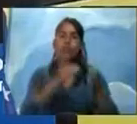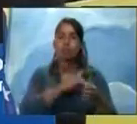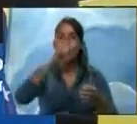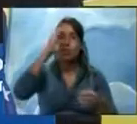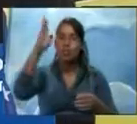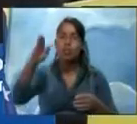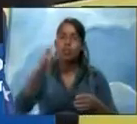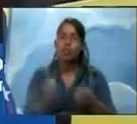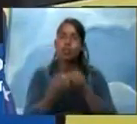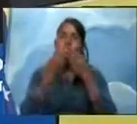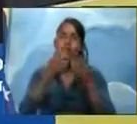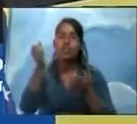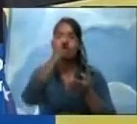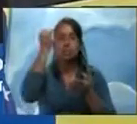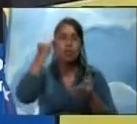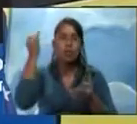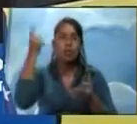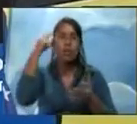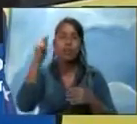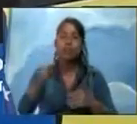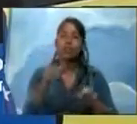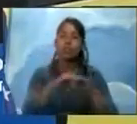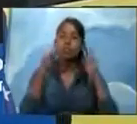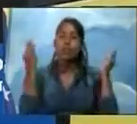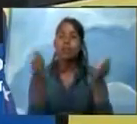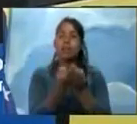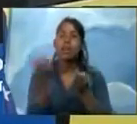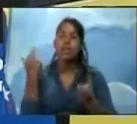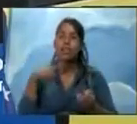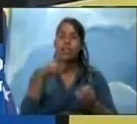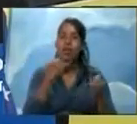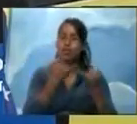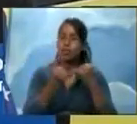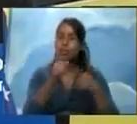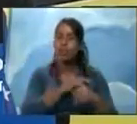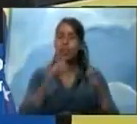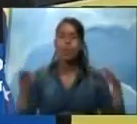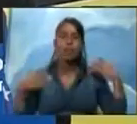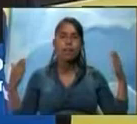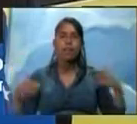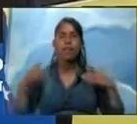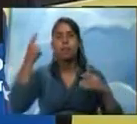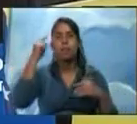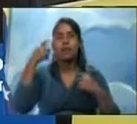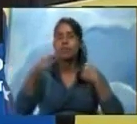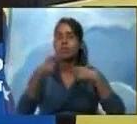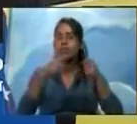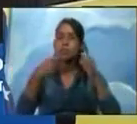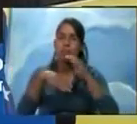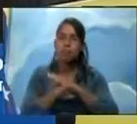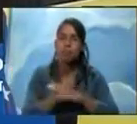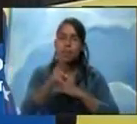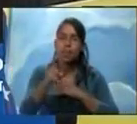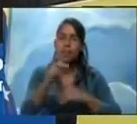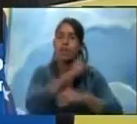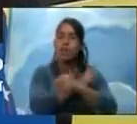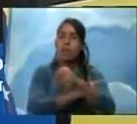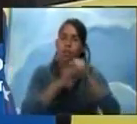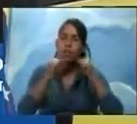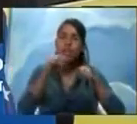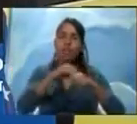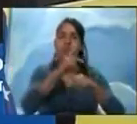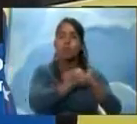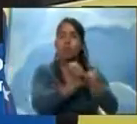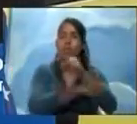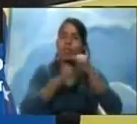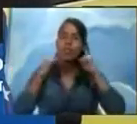el consejo sabio para que su familia tenga un final feliz. Para que su negocio vaya de poder en poder. Para